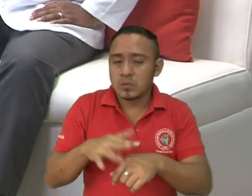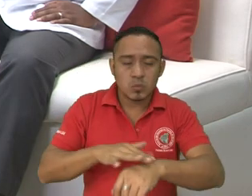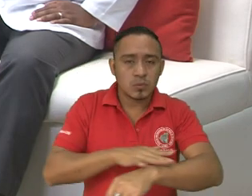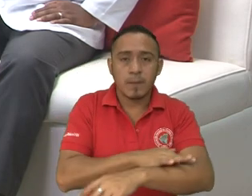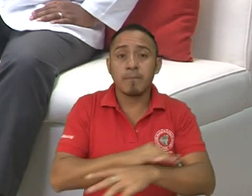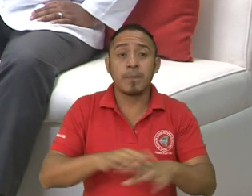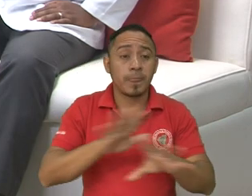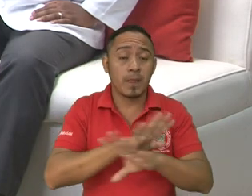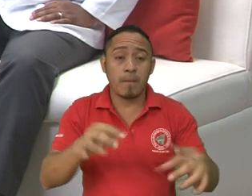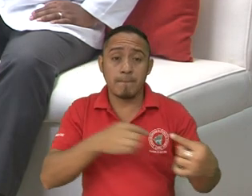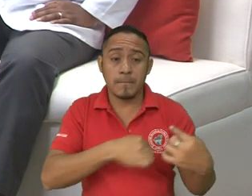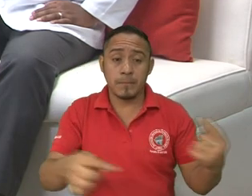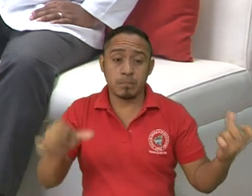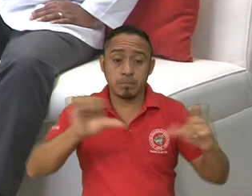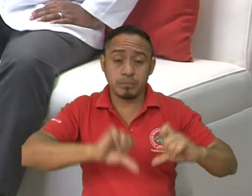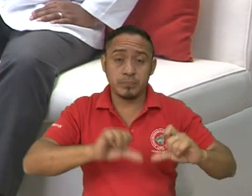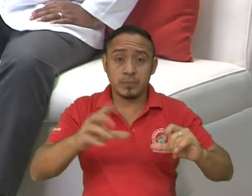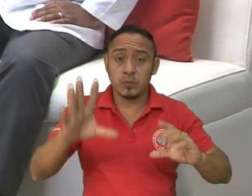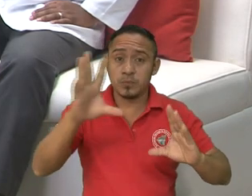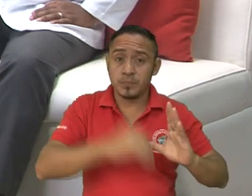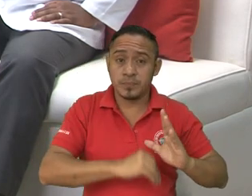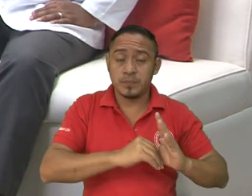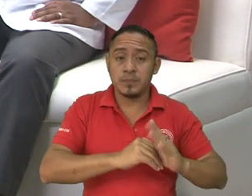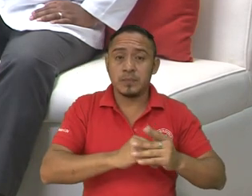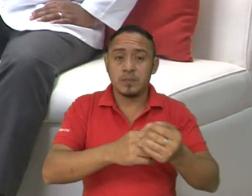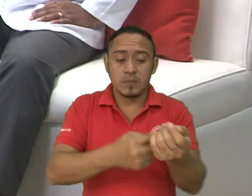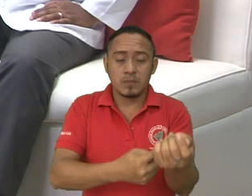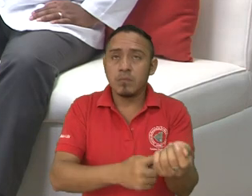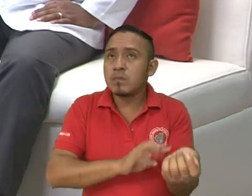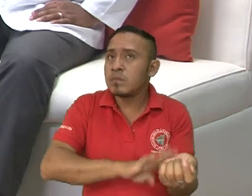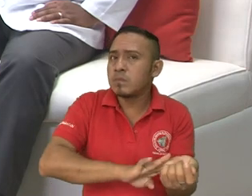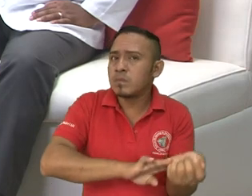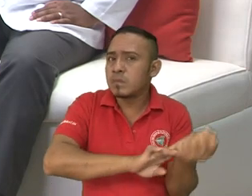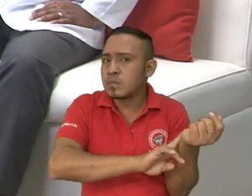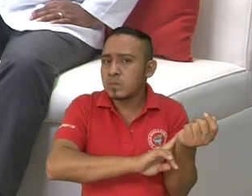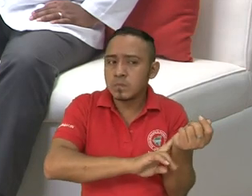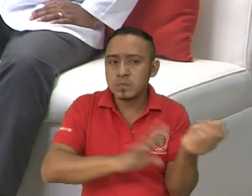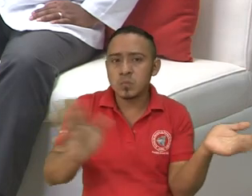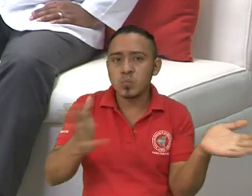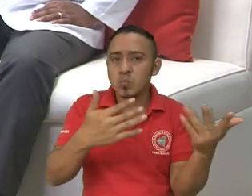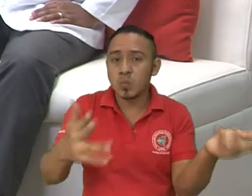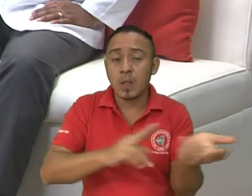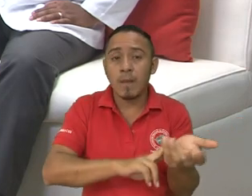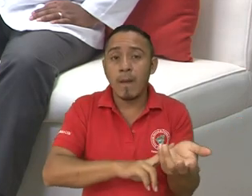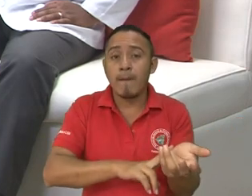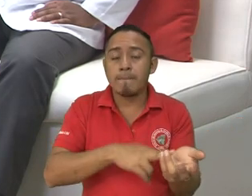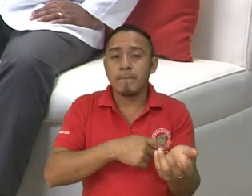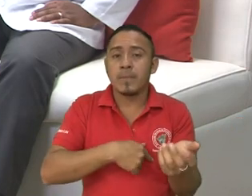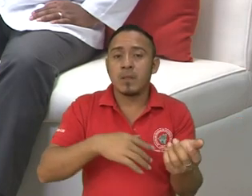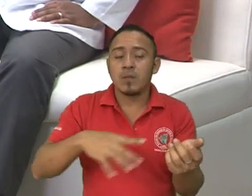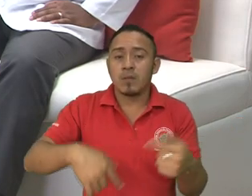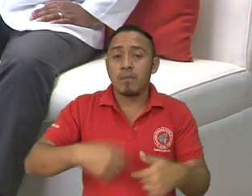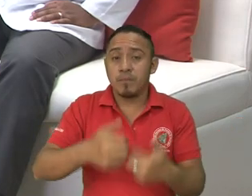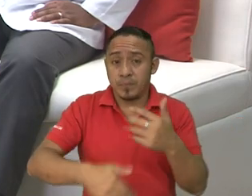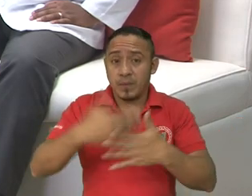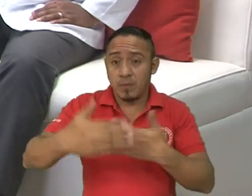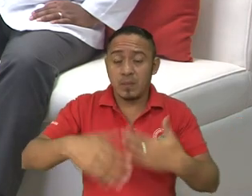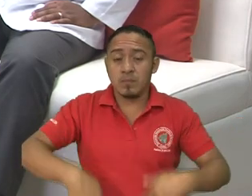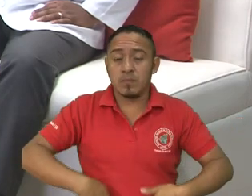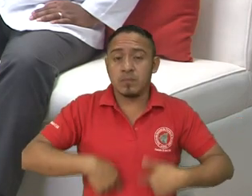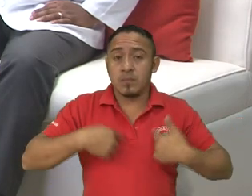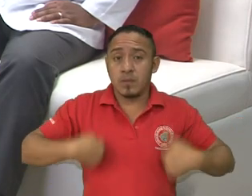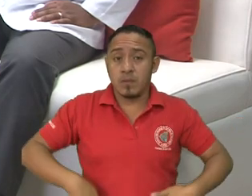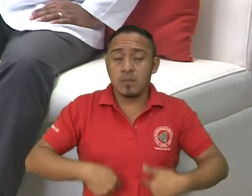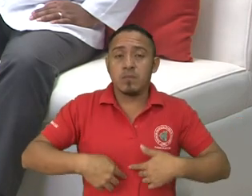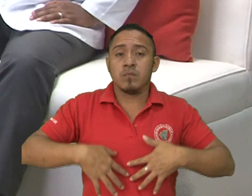la parada cardíaca viene una pérdida del pulso y las personas inician una depresión respiratoria, o sea, ya no